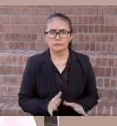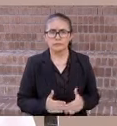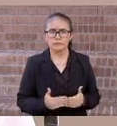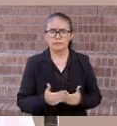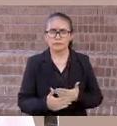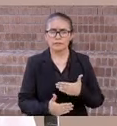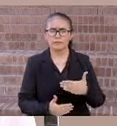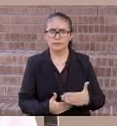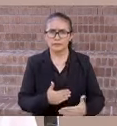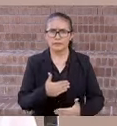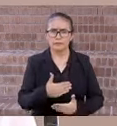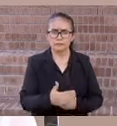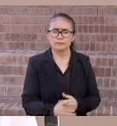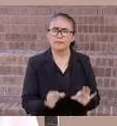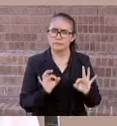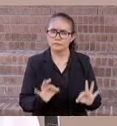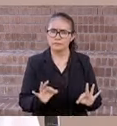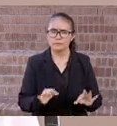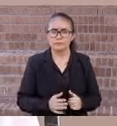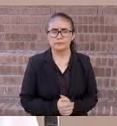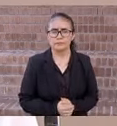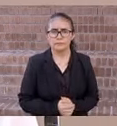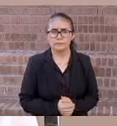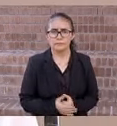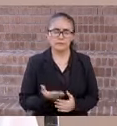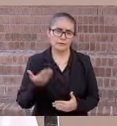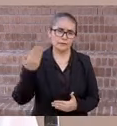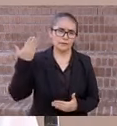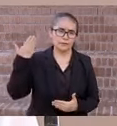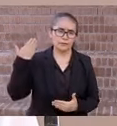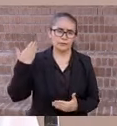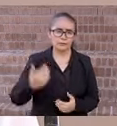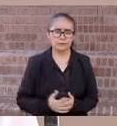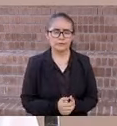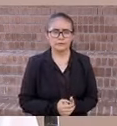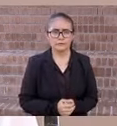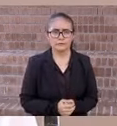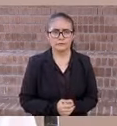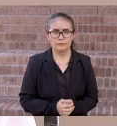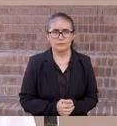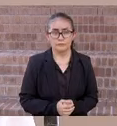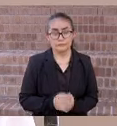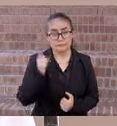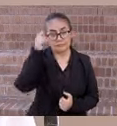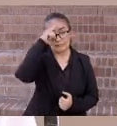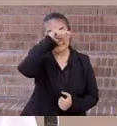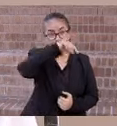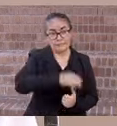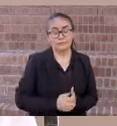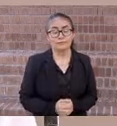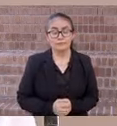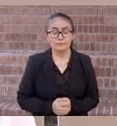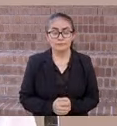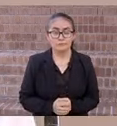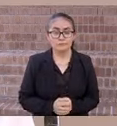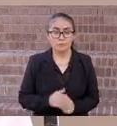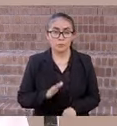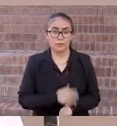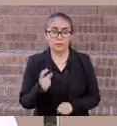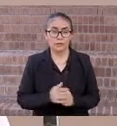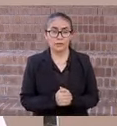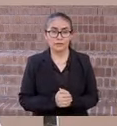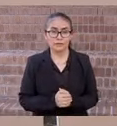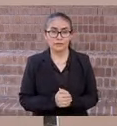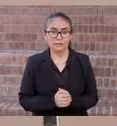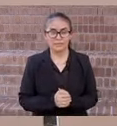avanzado bastante desde luego no ha sido fácil porque además de